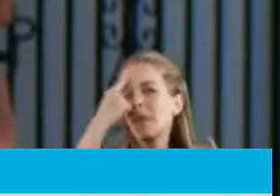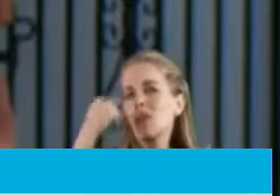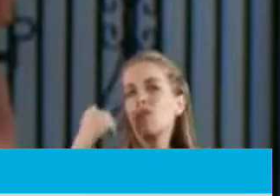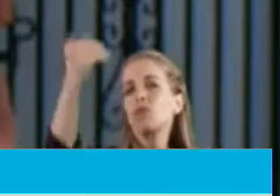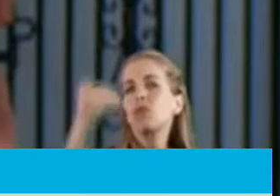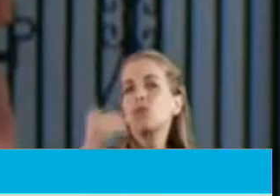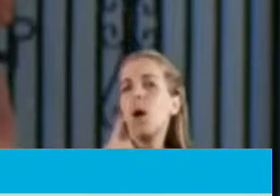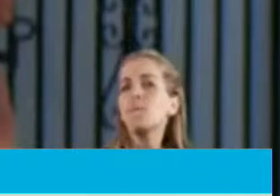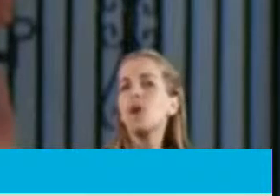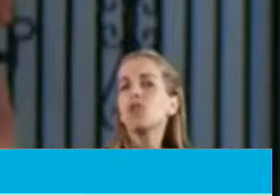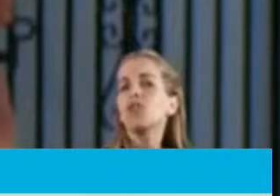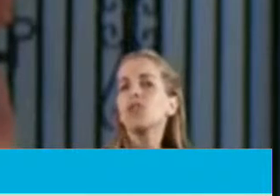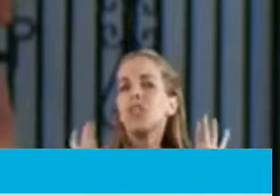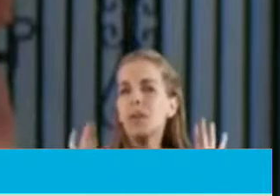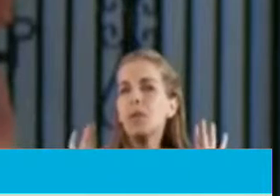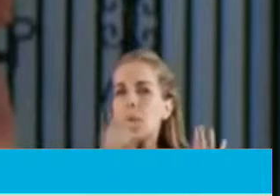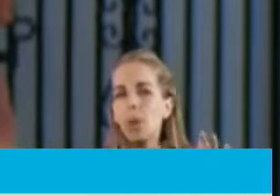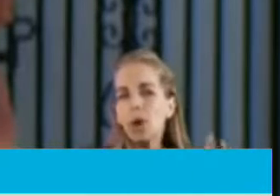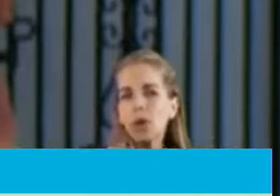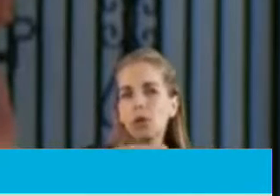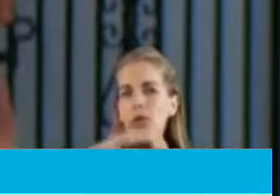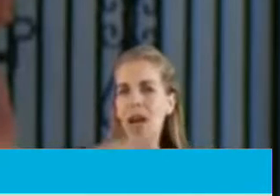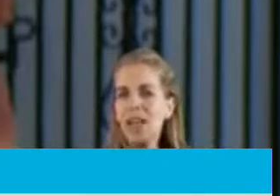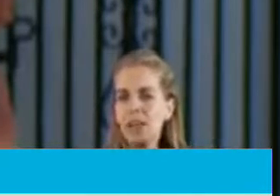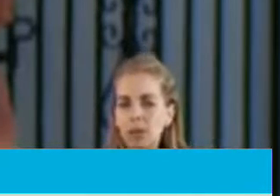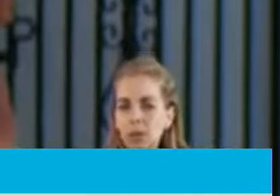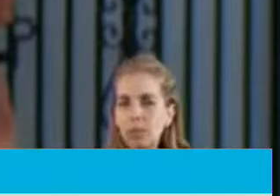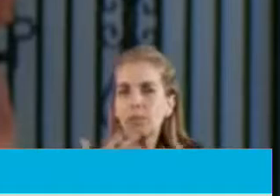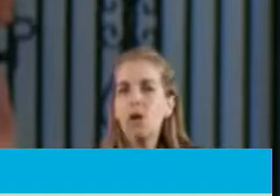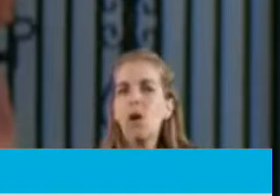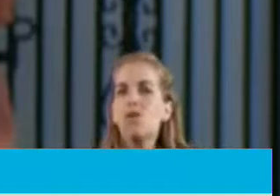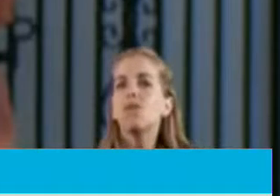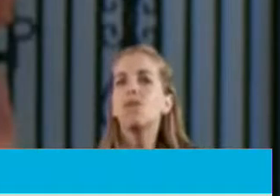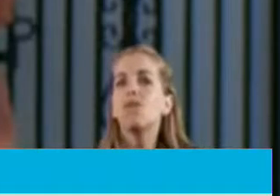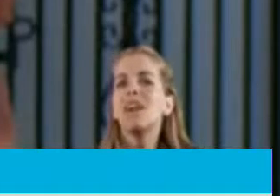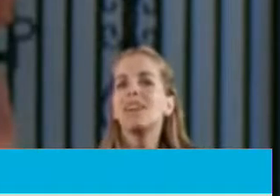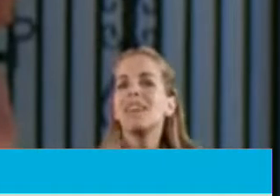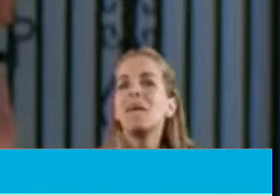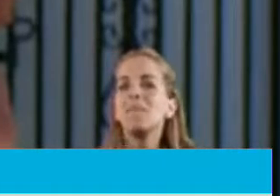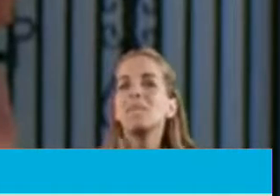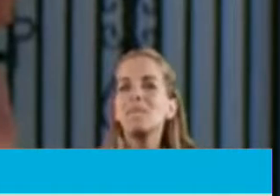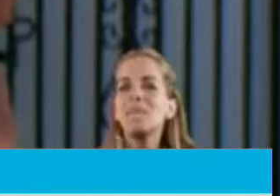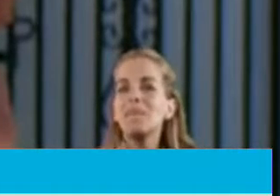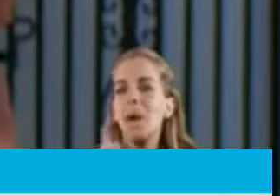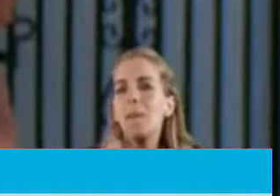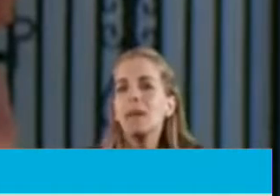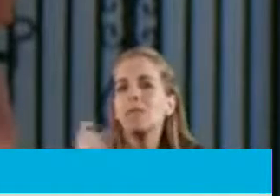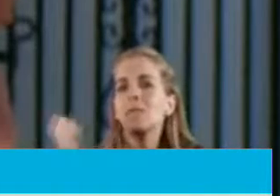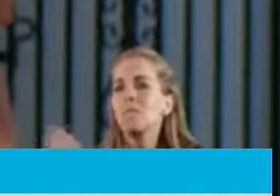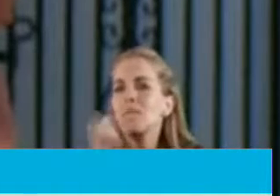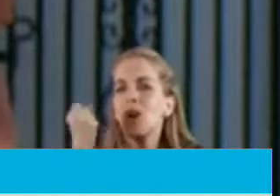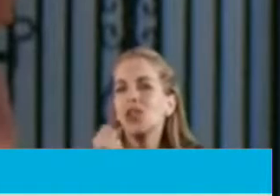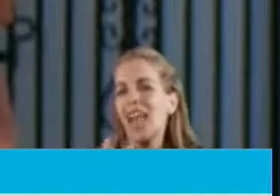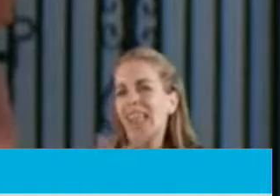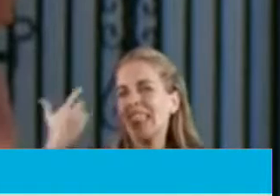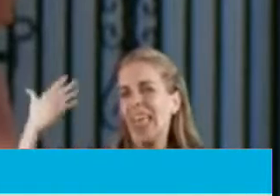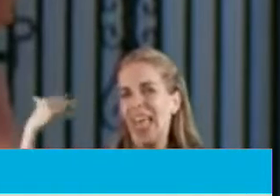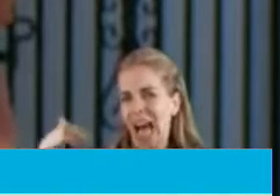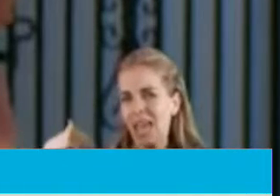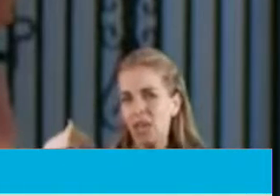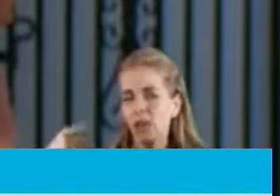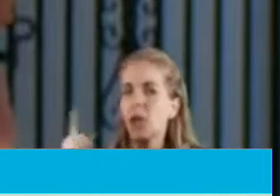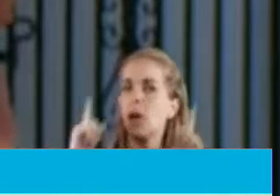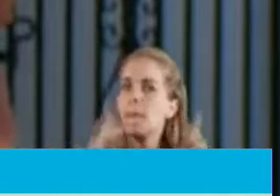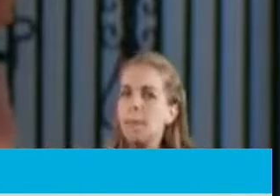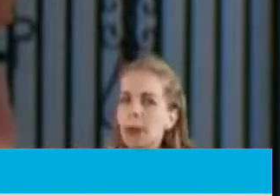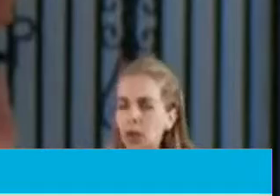Porque levantamos en nosotros la fuerza y la convicción de los próceres de mayo y de julio, pero también de los gauchos